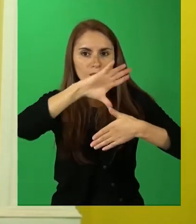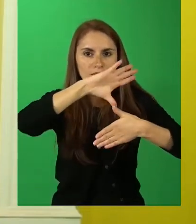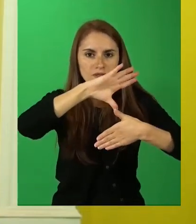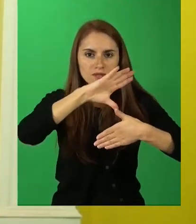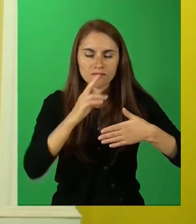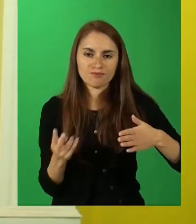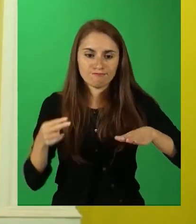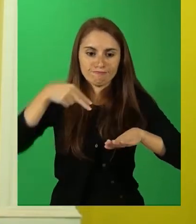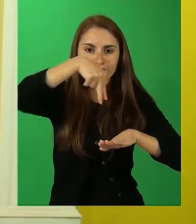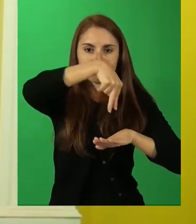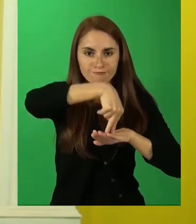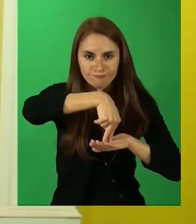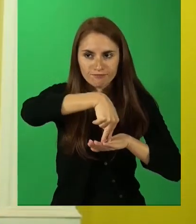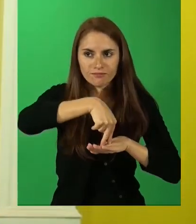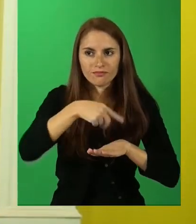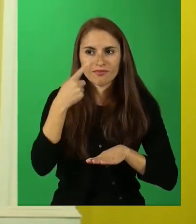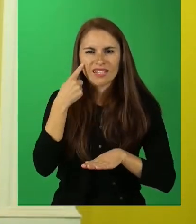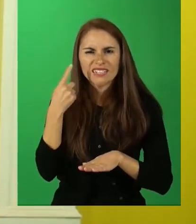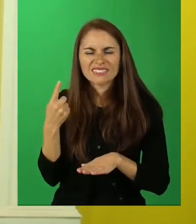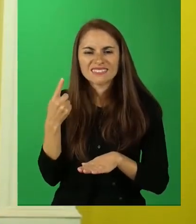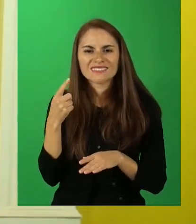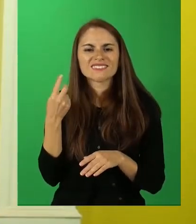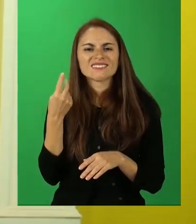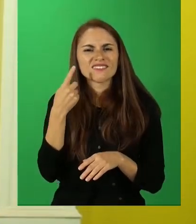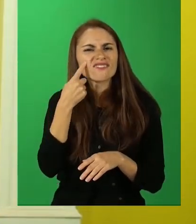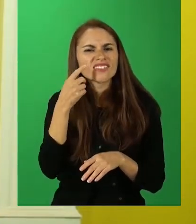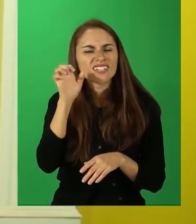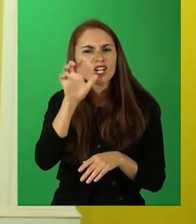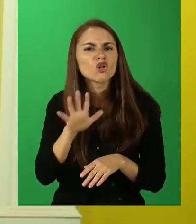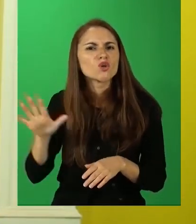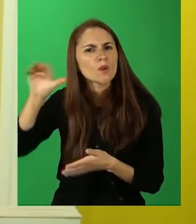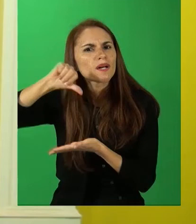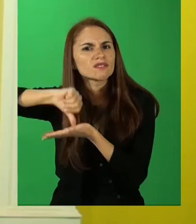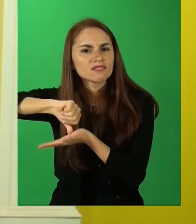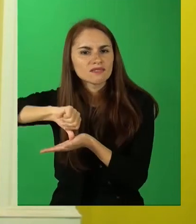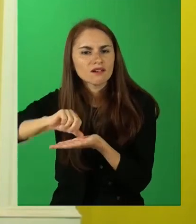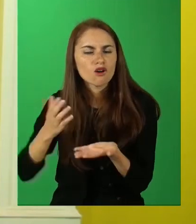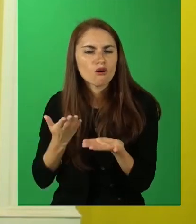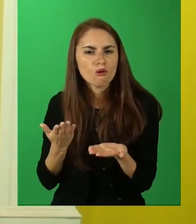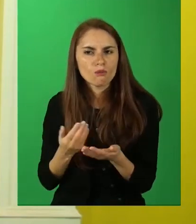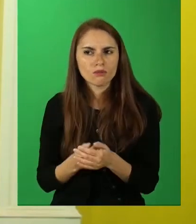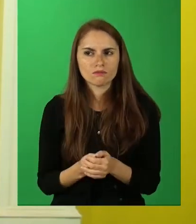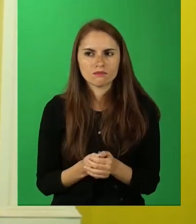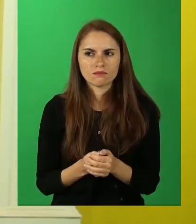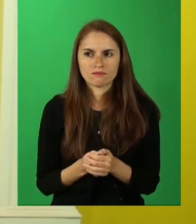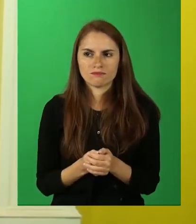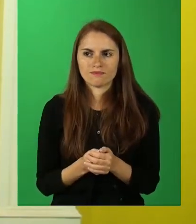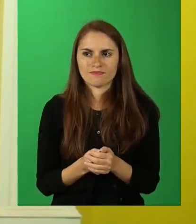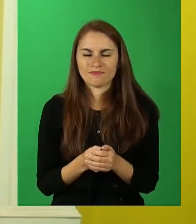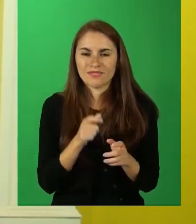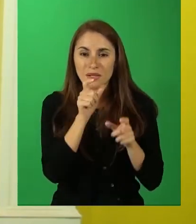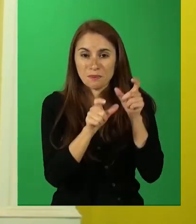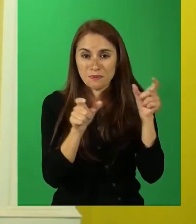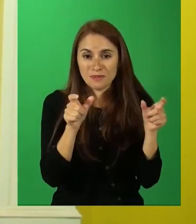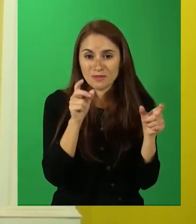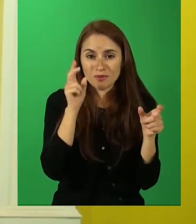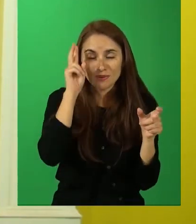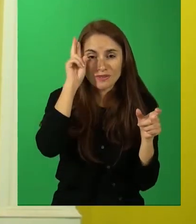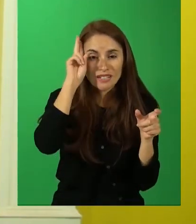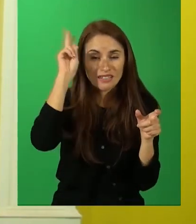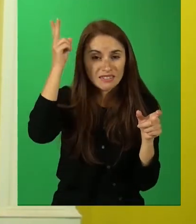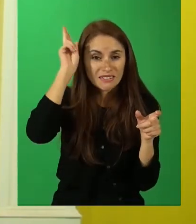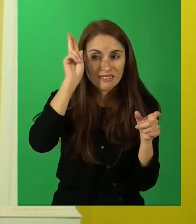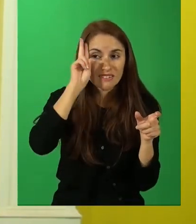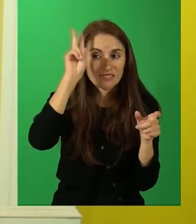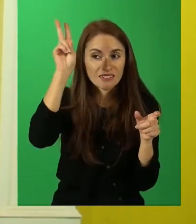Insisto, acá se nota mucho el eurocentrismo de la pintura. Los indígenas aparecen en la